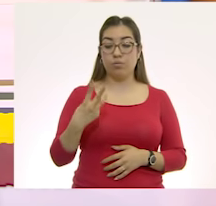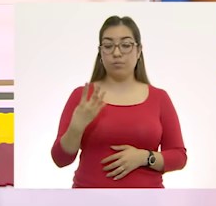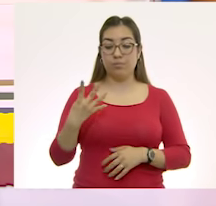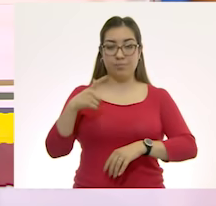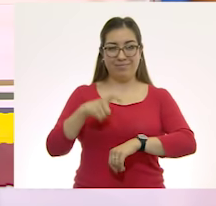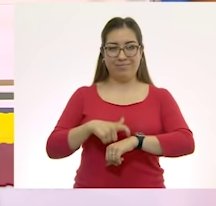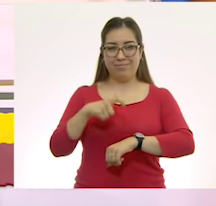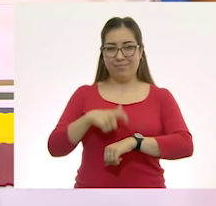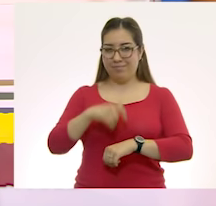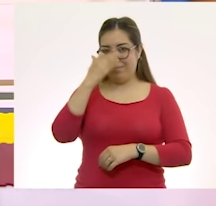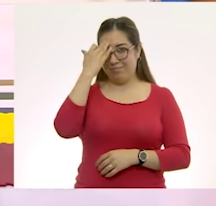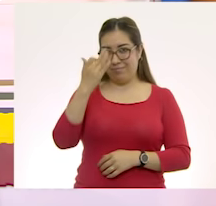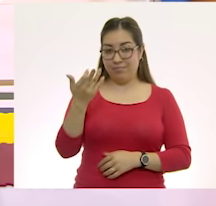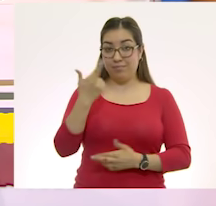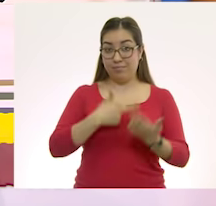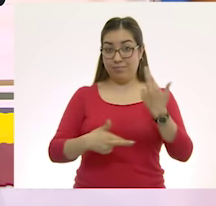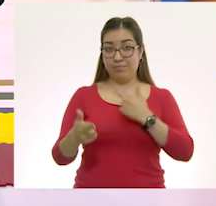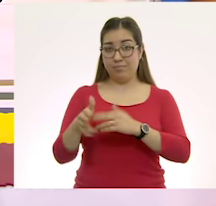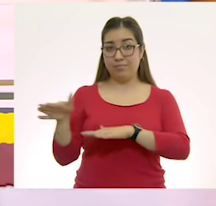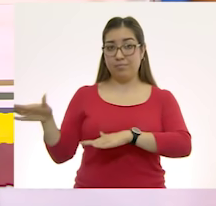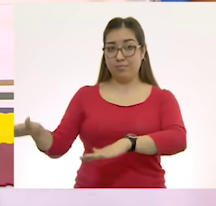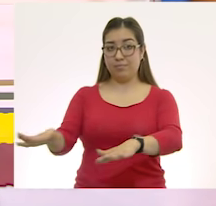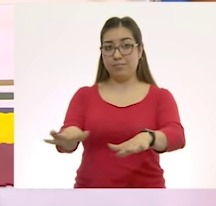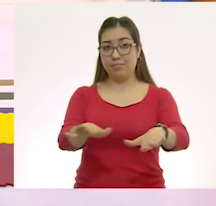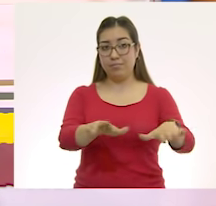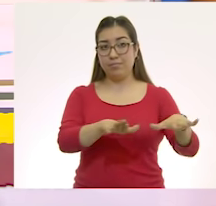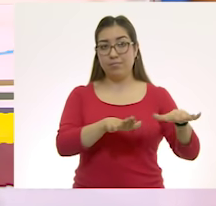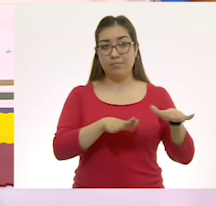1, 2, 3, 4, regresamos aquí al 4 y lo volvemos a aventar.